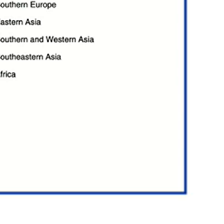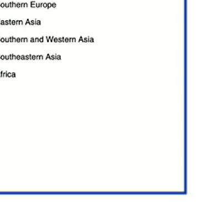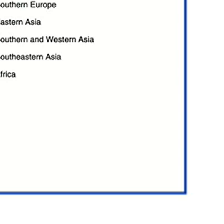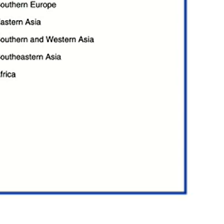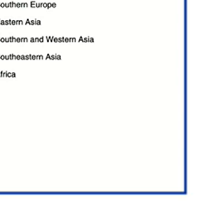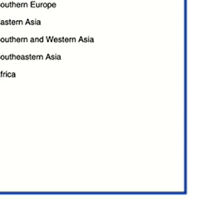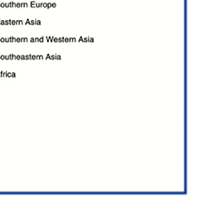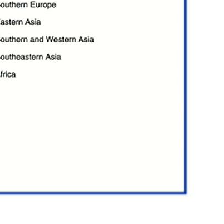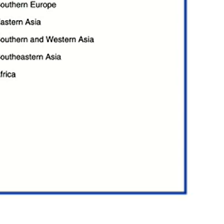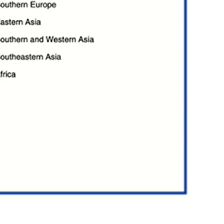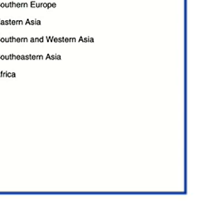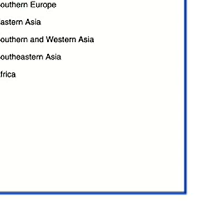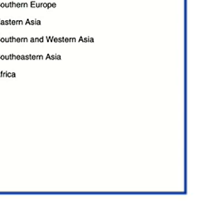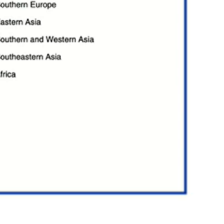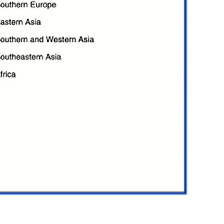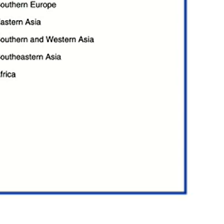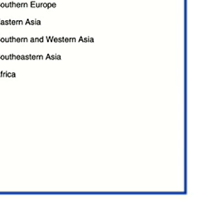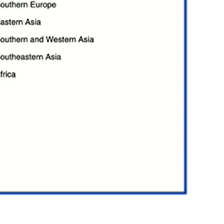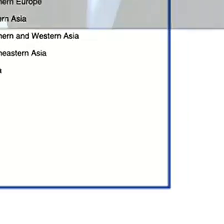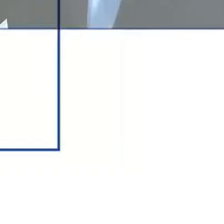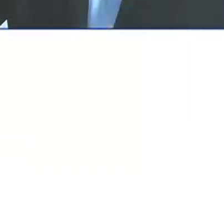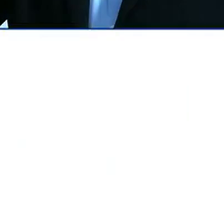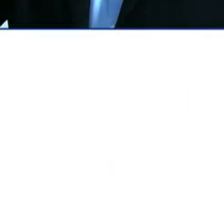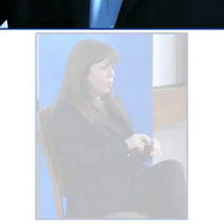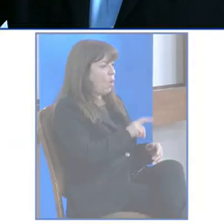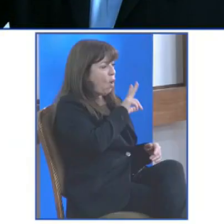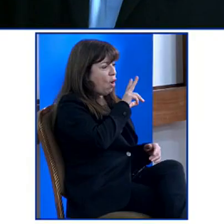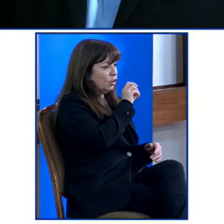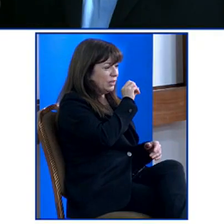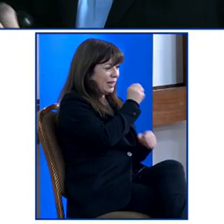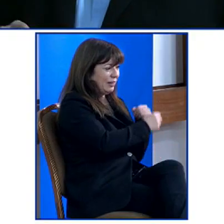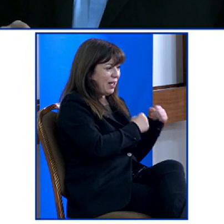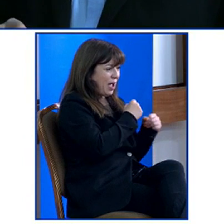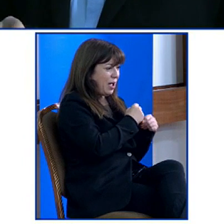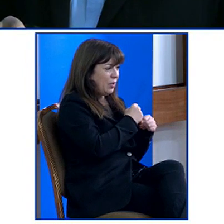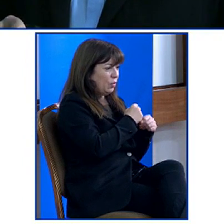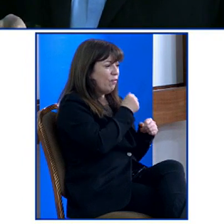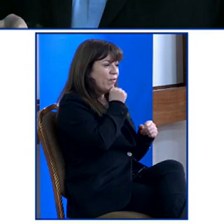estamos todavía a 80 años de final de siglo.